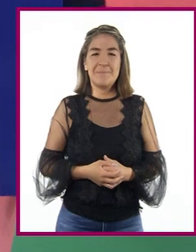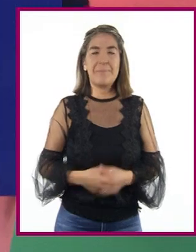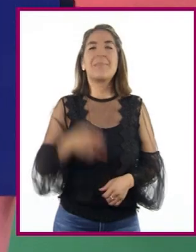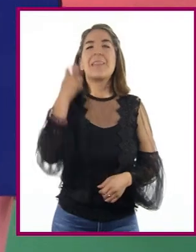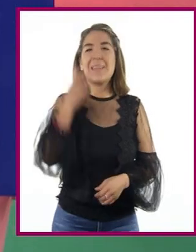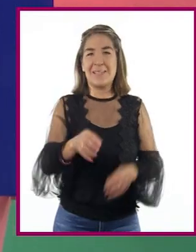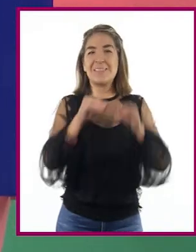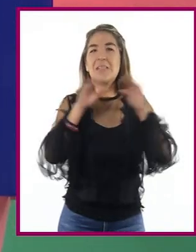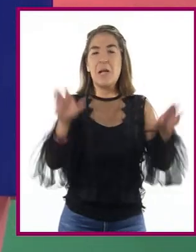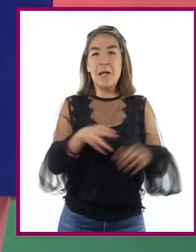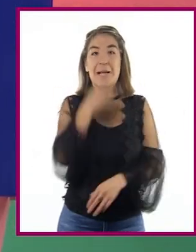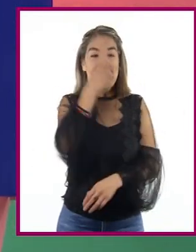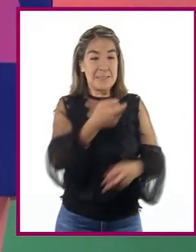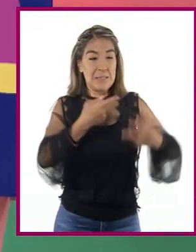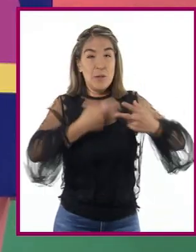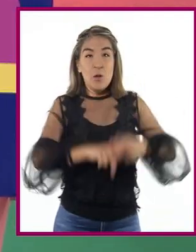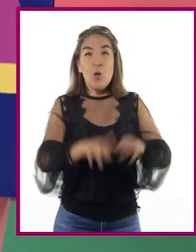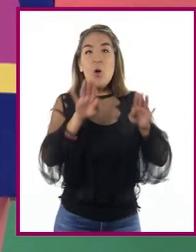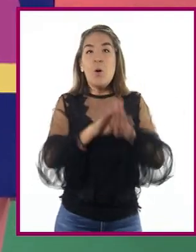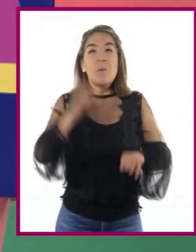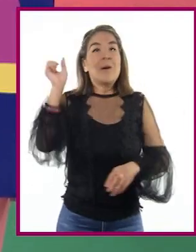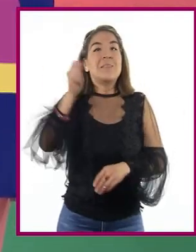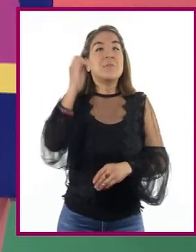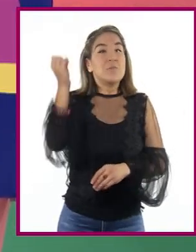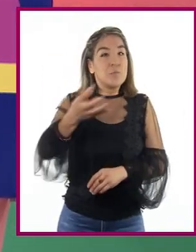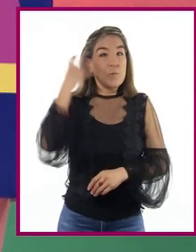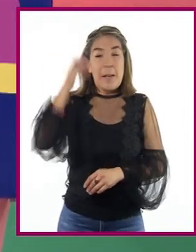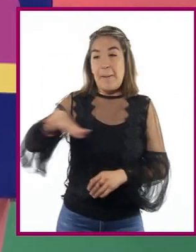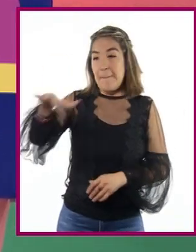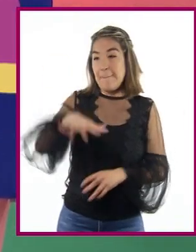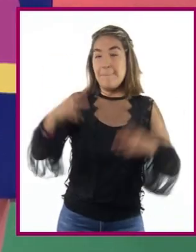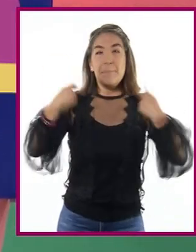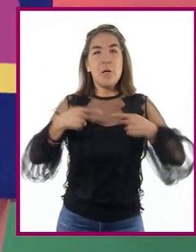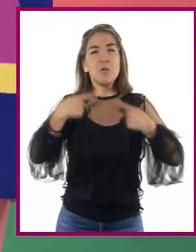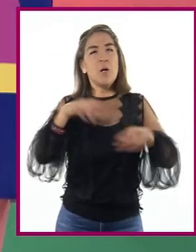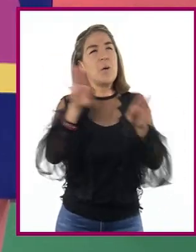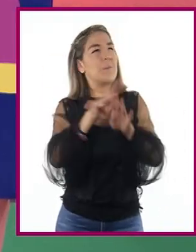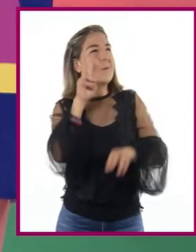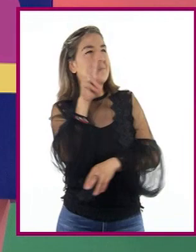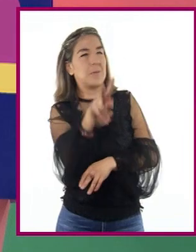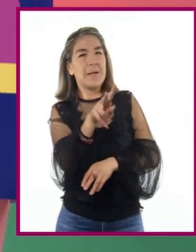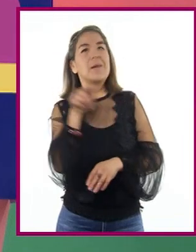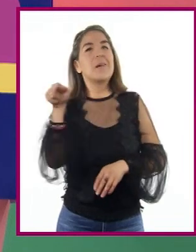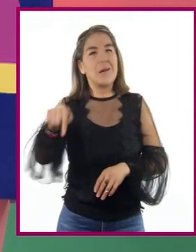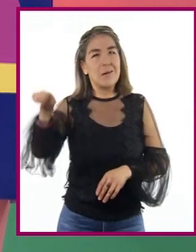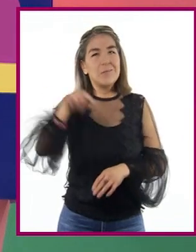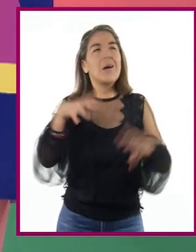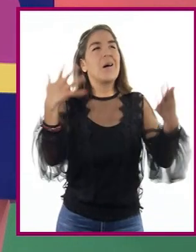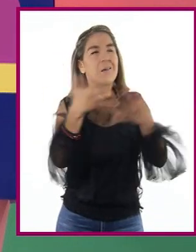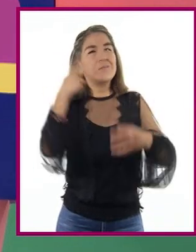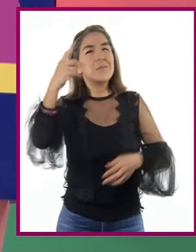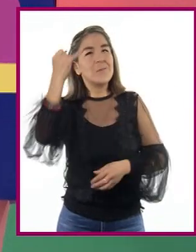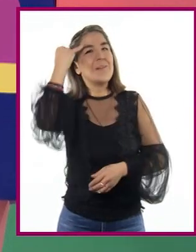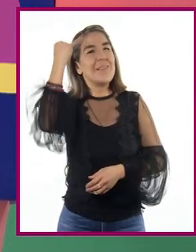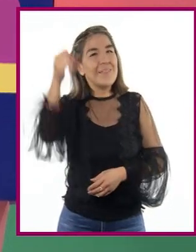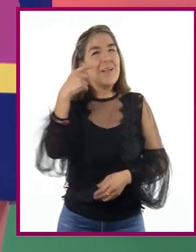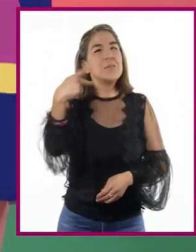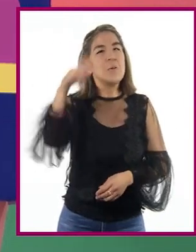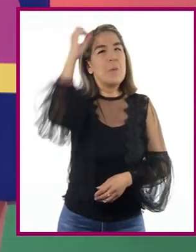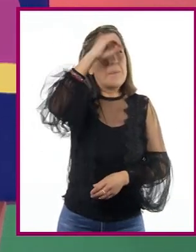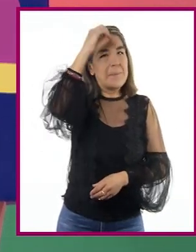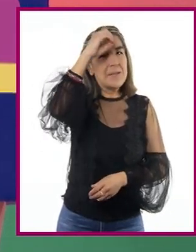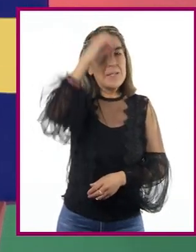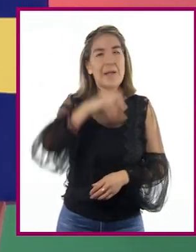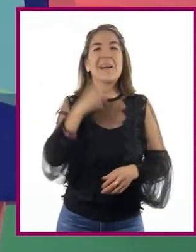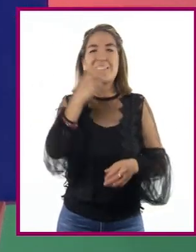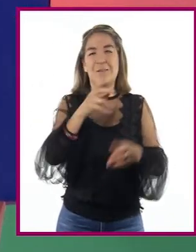Claro, porque a partir de nuestra intervención, la audiencia puede formarse un punto de vista. Profesora, volviendo a la